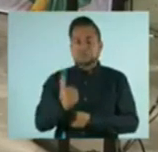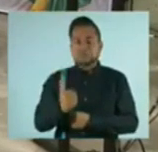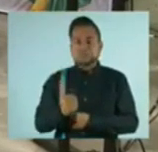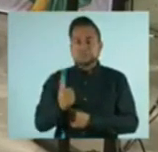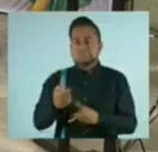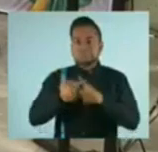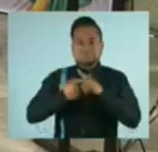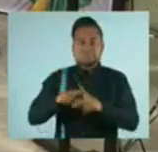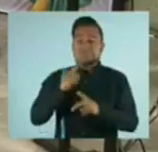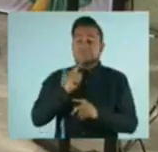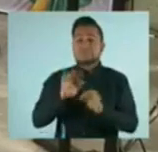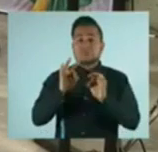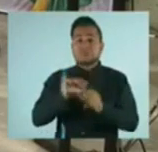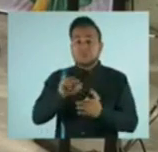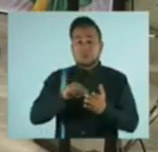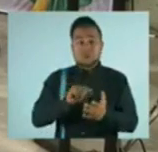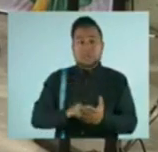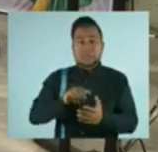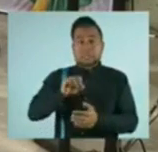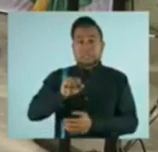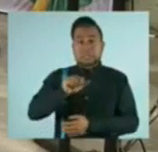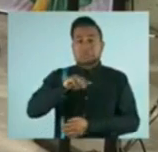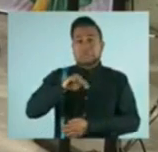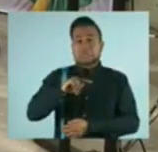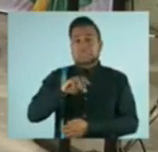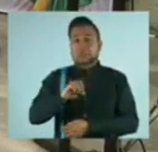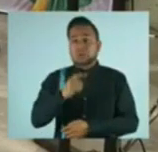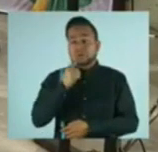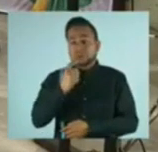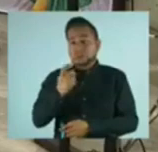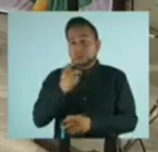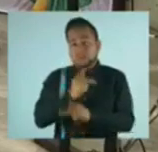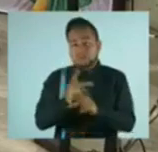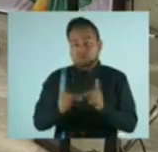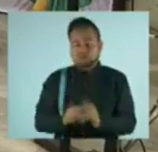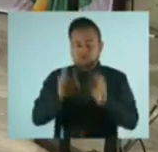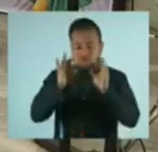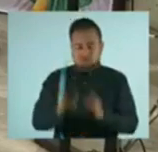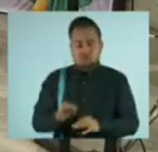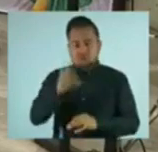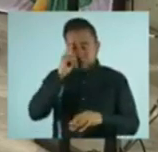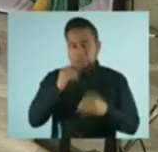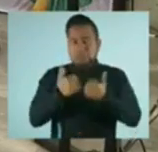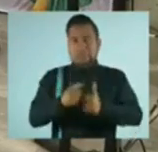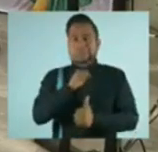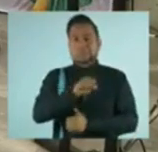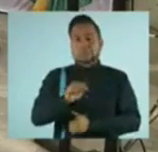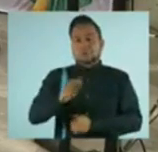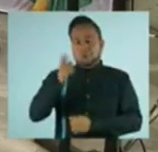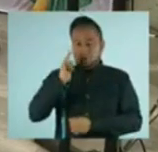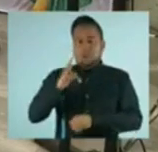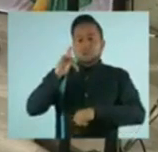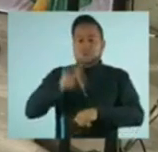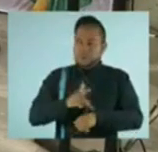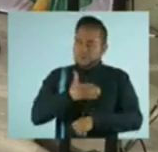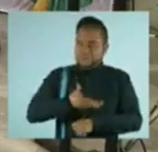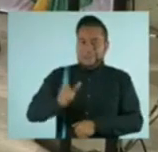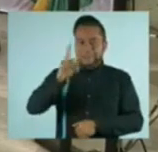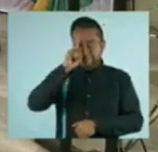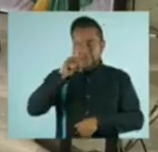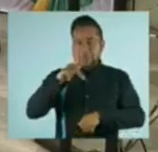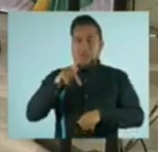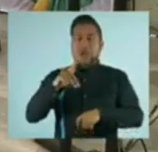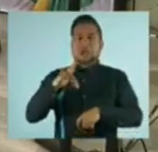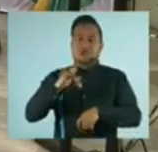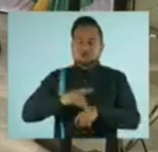surgió, dicen, originalmente en San Mateo Río Hondo. Es uno de los productos originales, el pan serrano, que esperemos lo puedan ir a degustar.